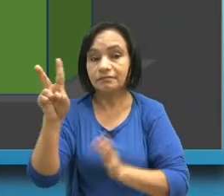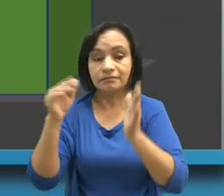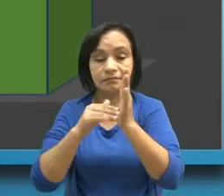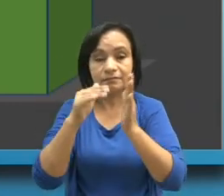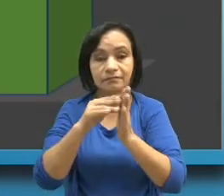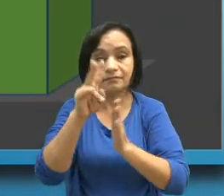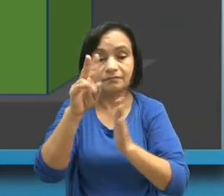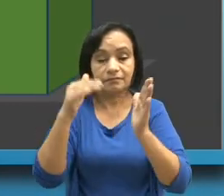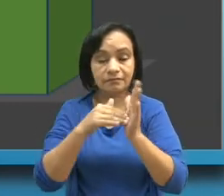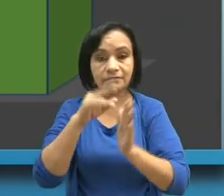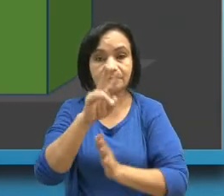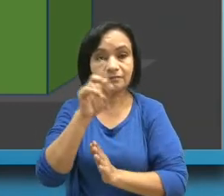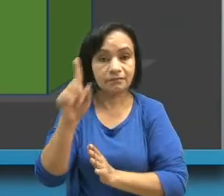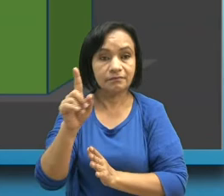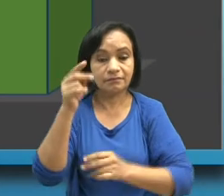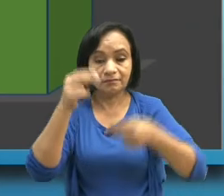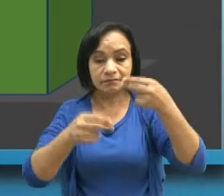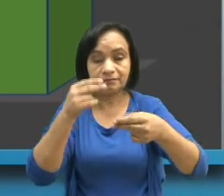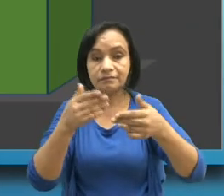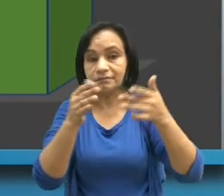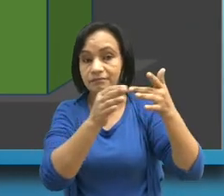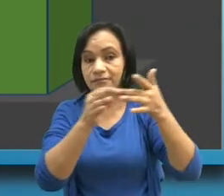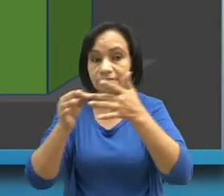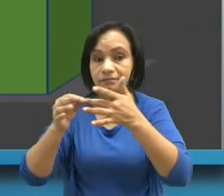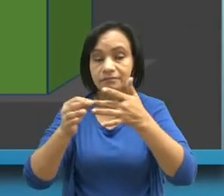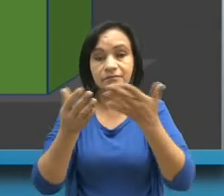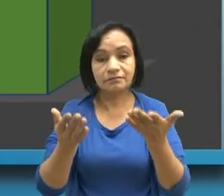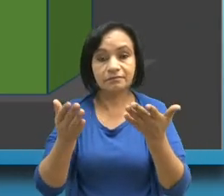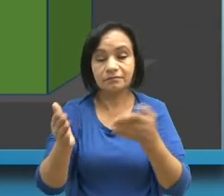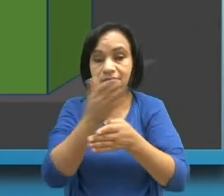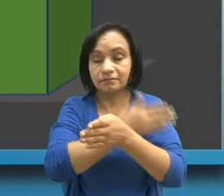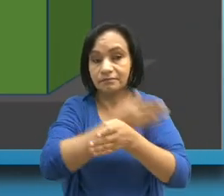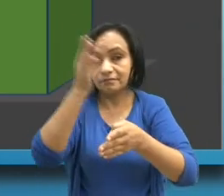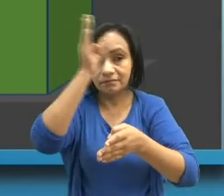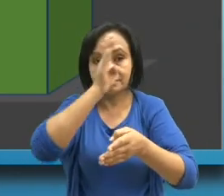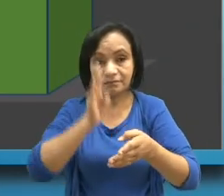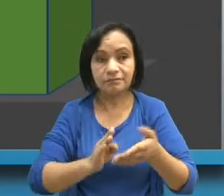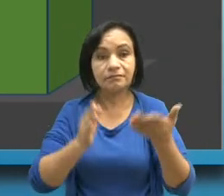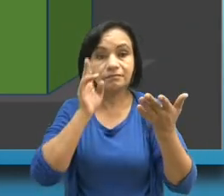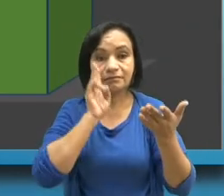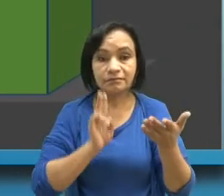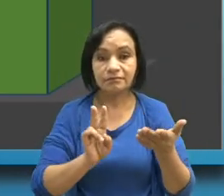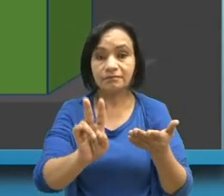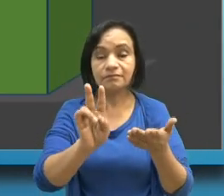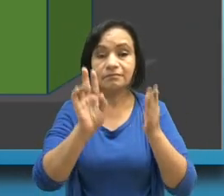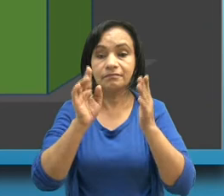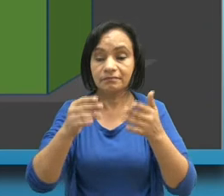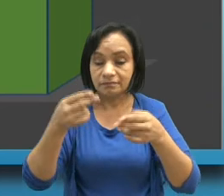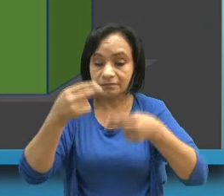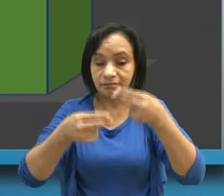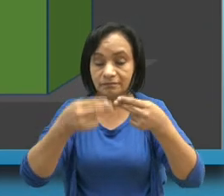año 2021. Esa es una cifra récord, esa es una cifra sin precedentes. Realmente, cuando uno ve series